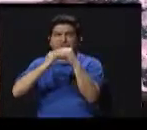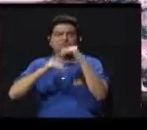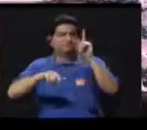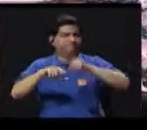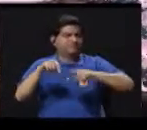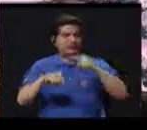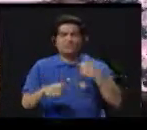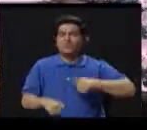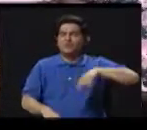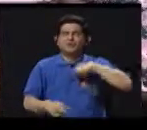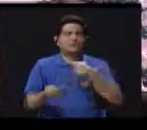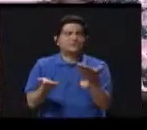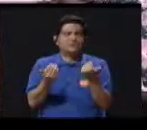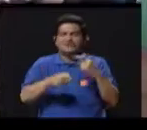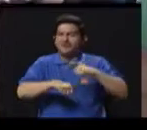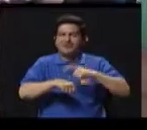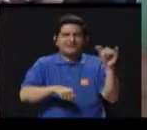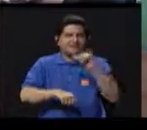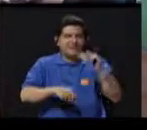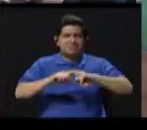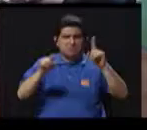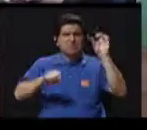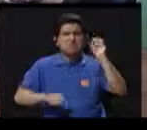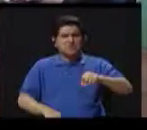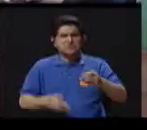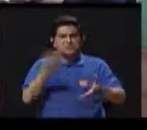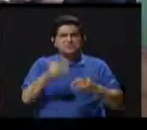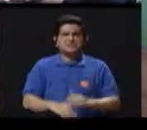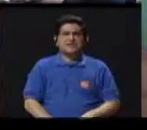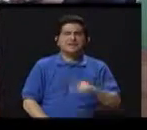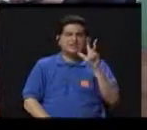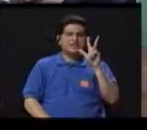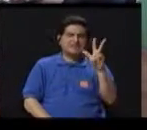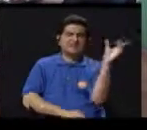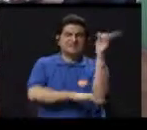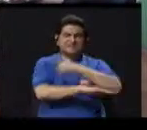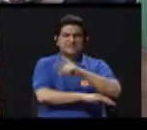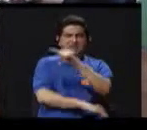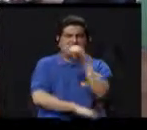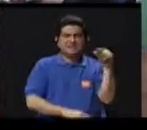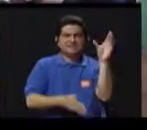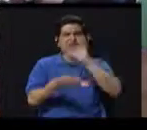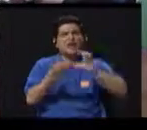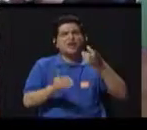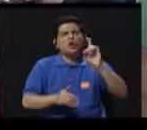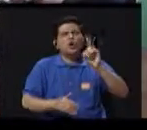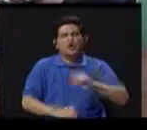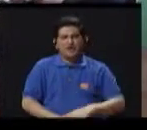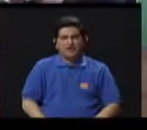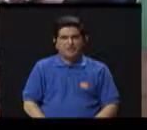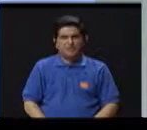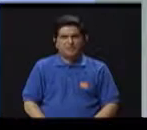no poder estar tanto como nos hubiera gustado, pero sí más o menos estuvimos como unos 3 días a la semana. ¿Dónde está el colegio?